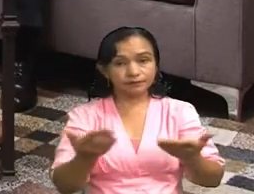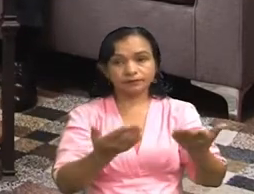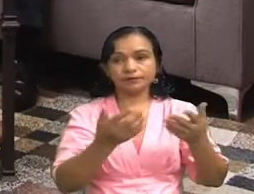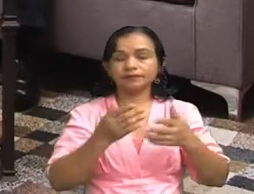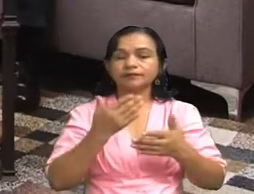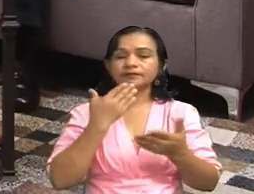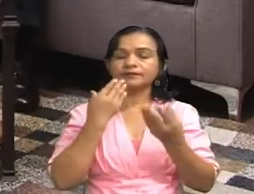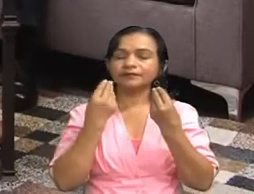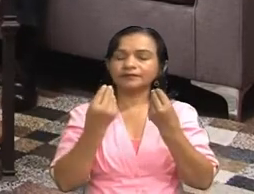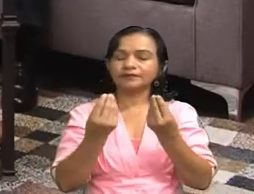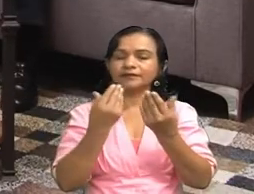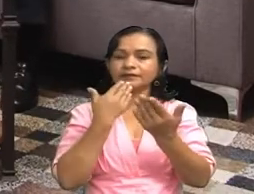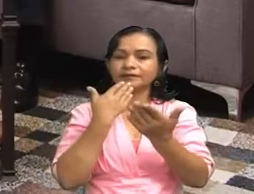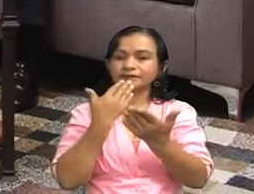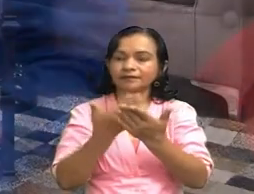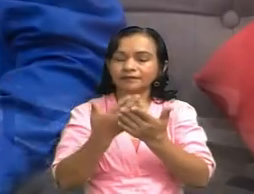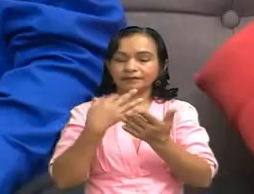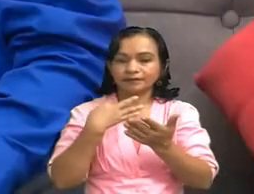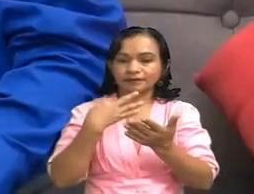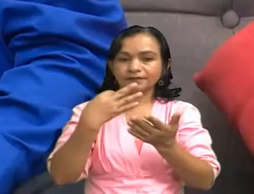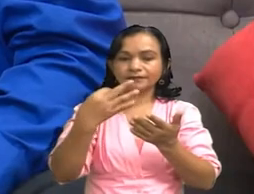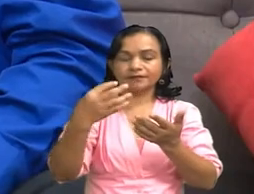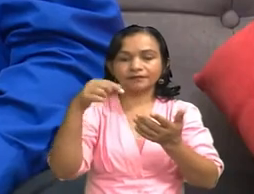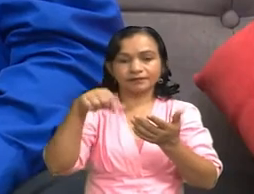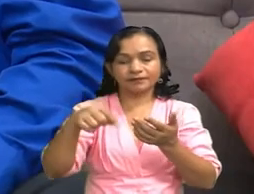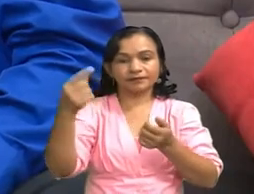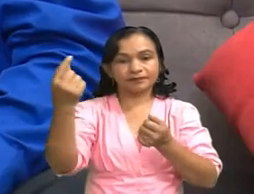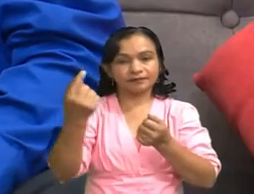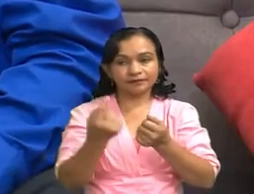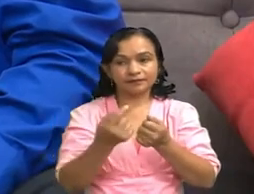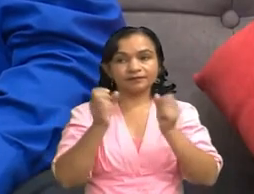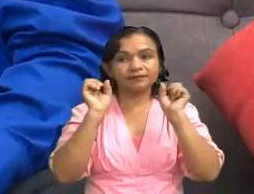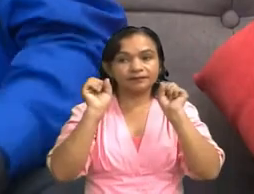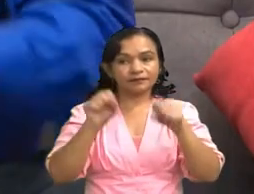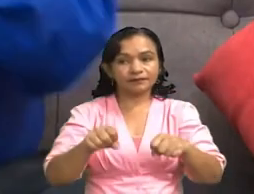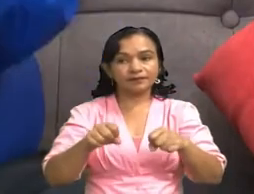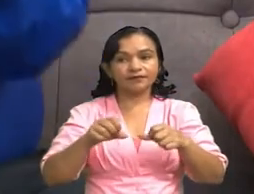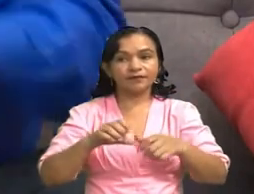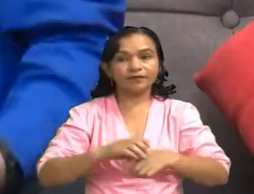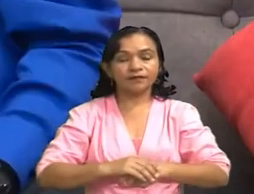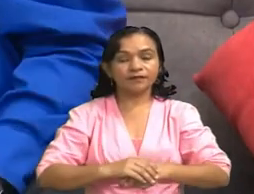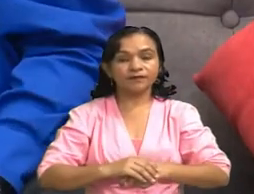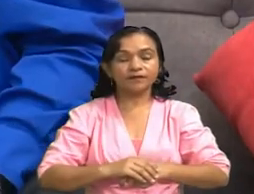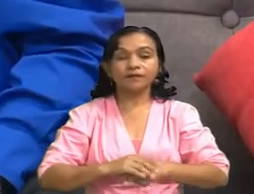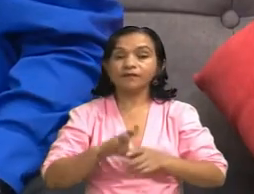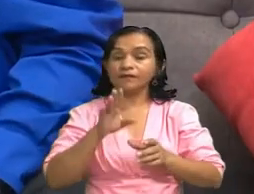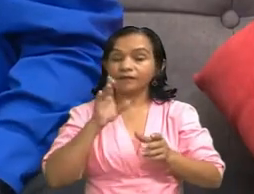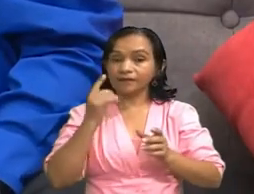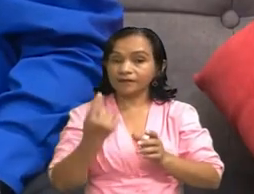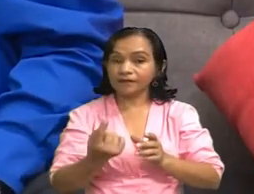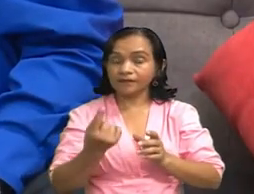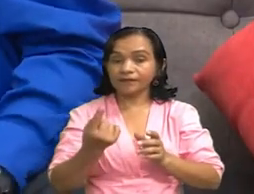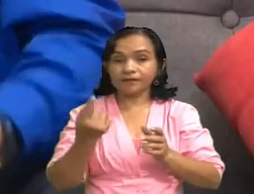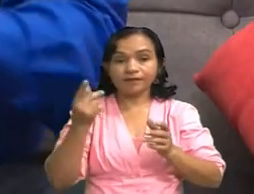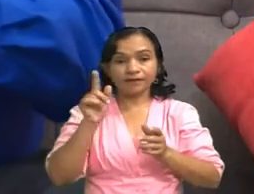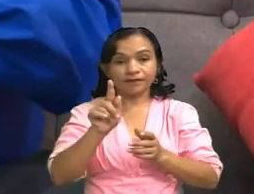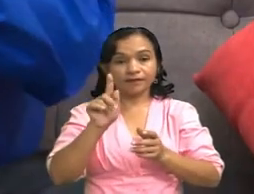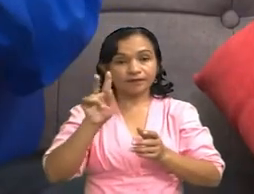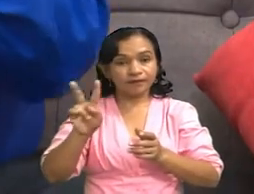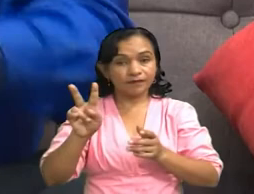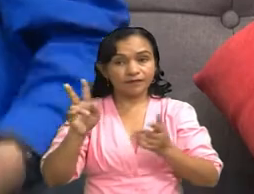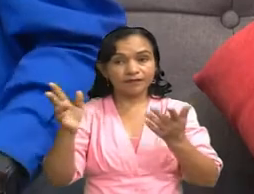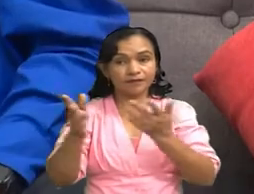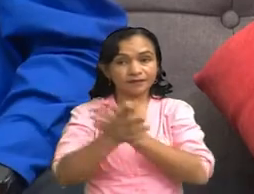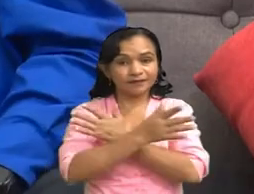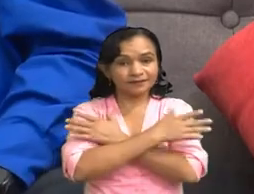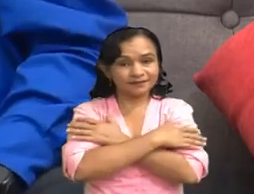Bueno, muchas gracias a ustedes que nos invitaron, ¿verdad?, para poder estar presente en este canal. Bueno, primero un